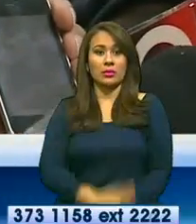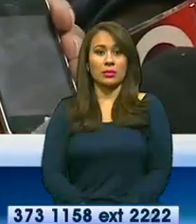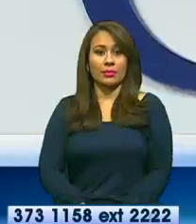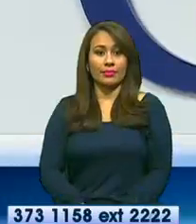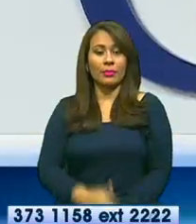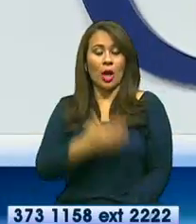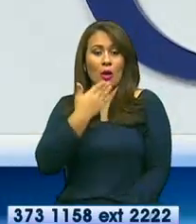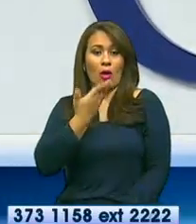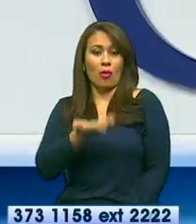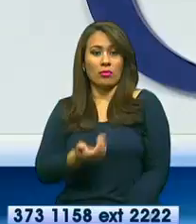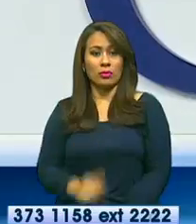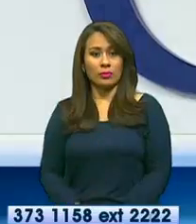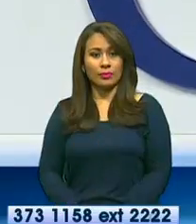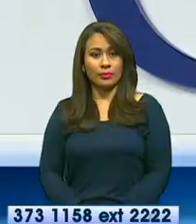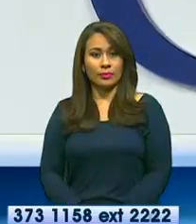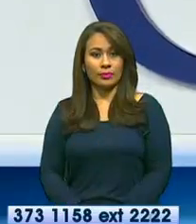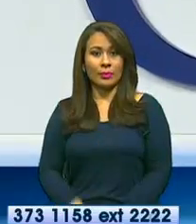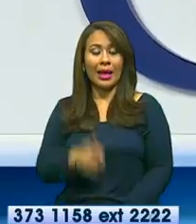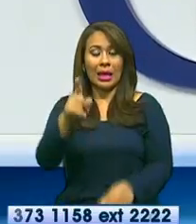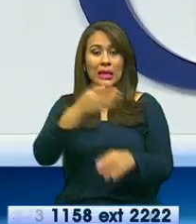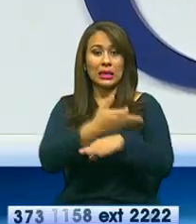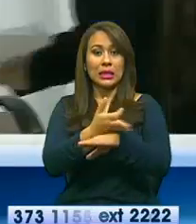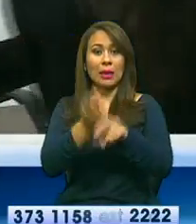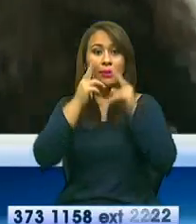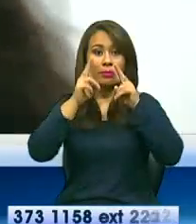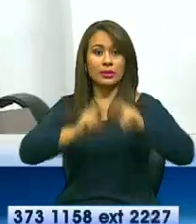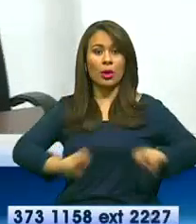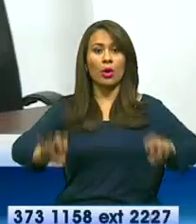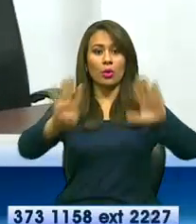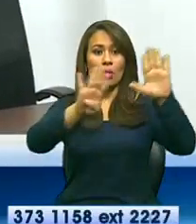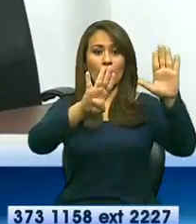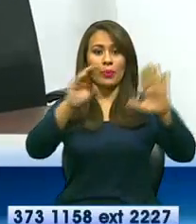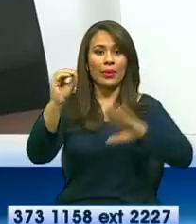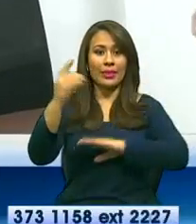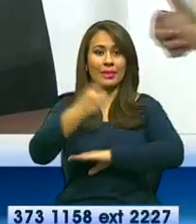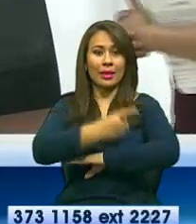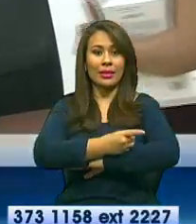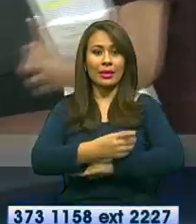tiene. La instrucción fiscal durará 90 días, informó Héctor Romero.